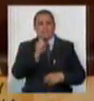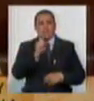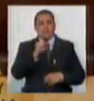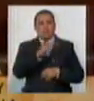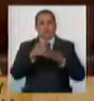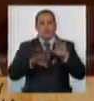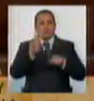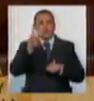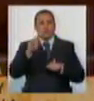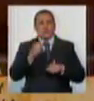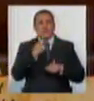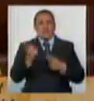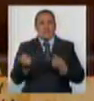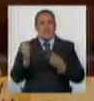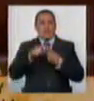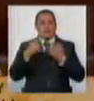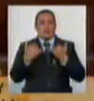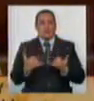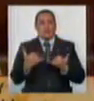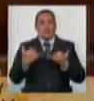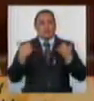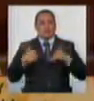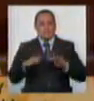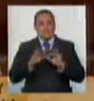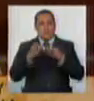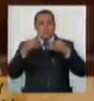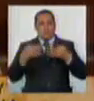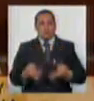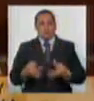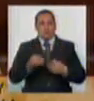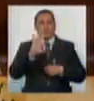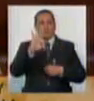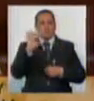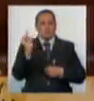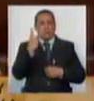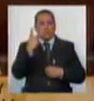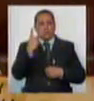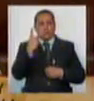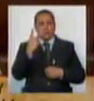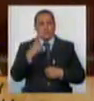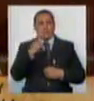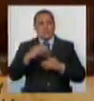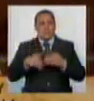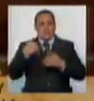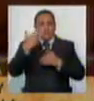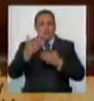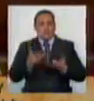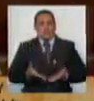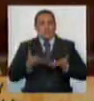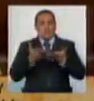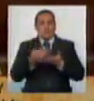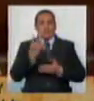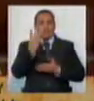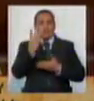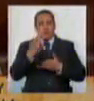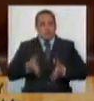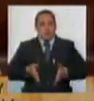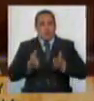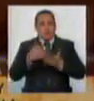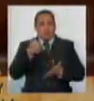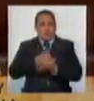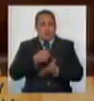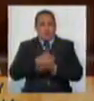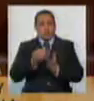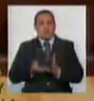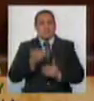2012 y que a la fecha ya se han cumplido con los 3 primeros. Luego de la entrega del 4º tramo de este incremento